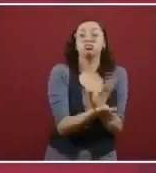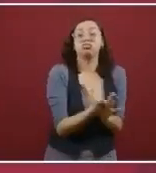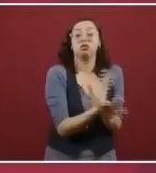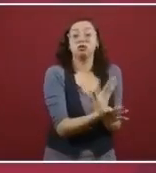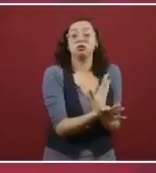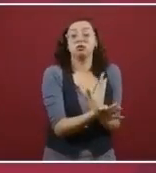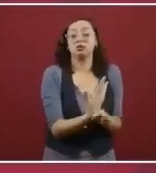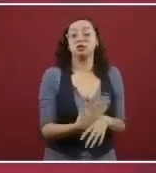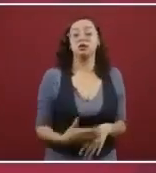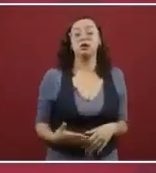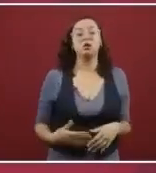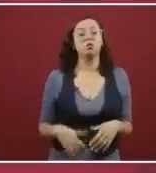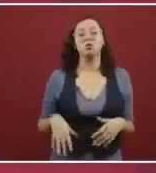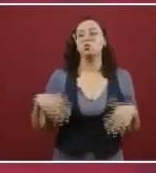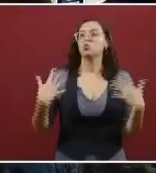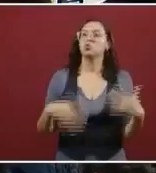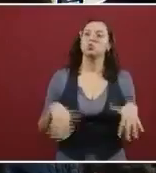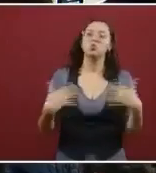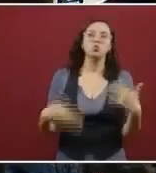en estos tiempos,